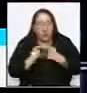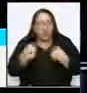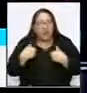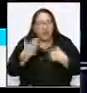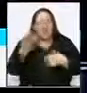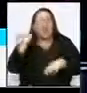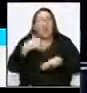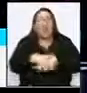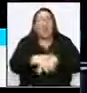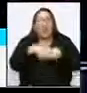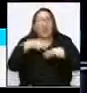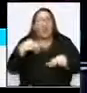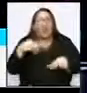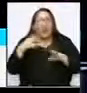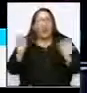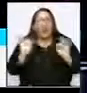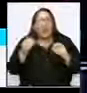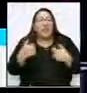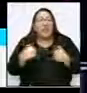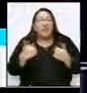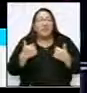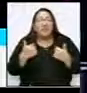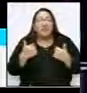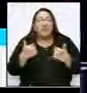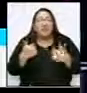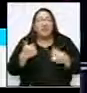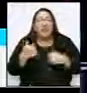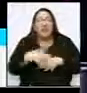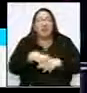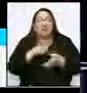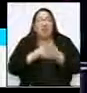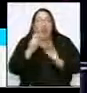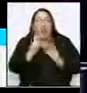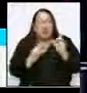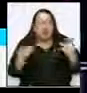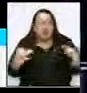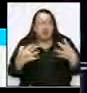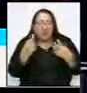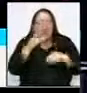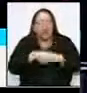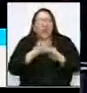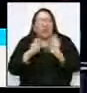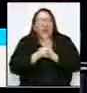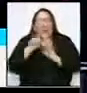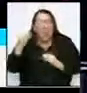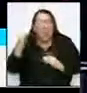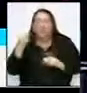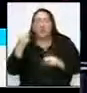asamblea política, no tuvimos a milicianos y a los colonos